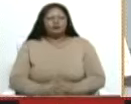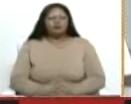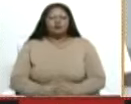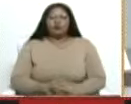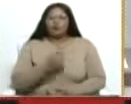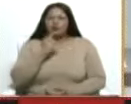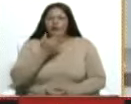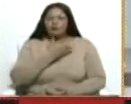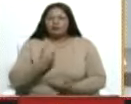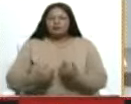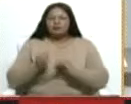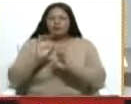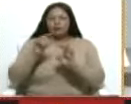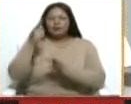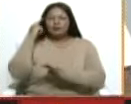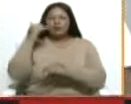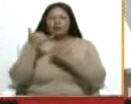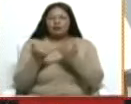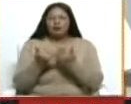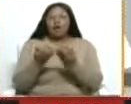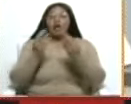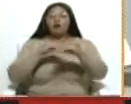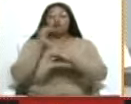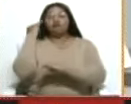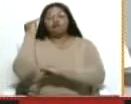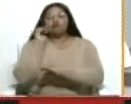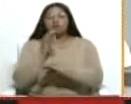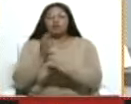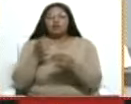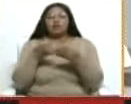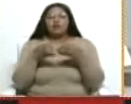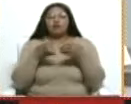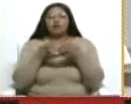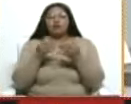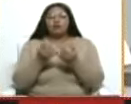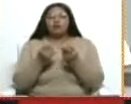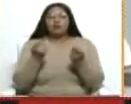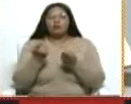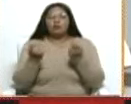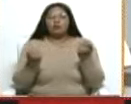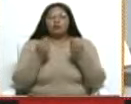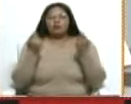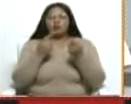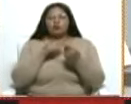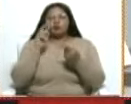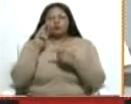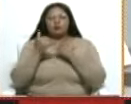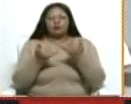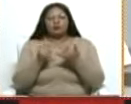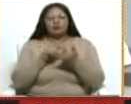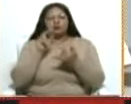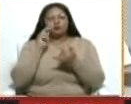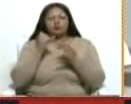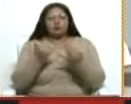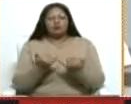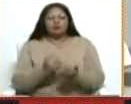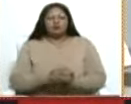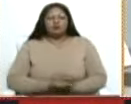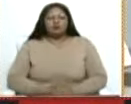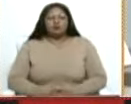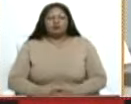presidente ese día, la idea es conformar un equipo de promotores a nivel nacional. Cada estado va a tener un equipo de promotores